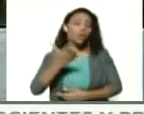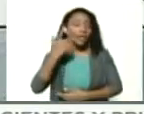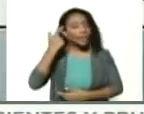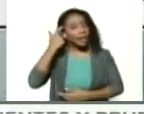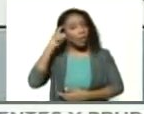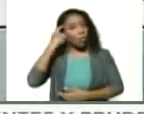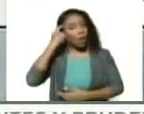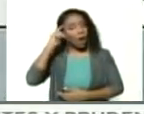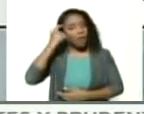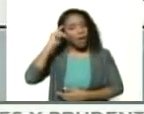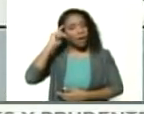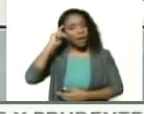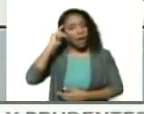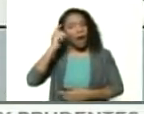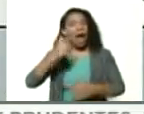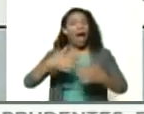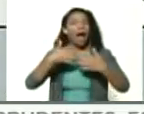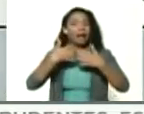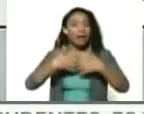recordar, analizar,